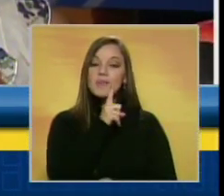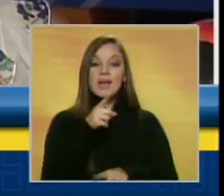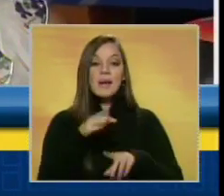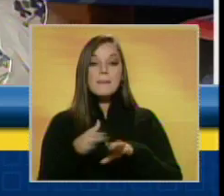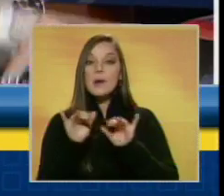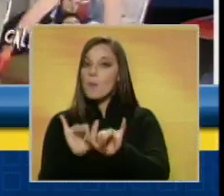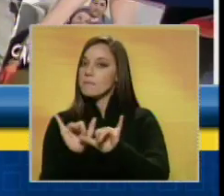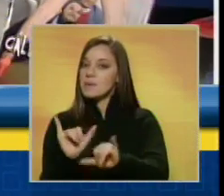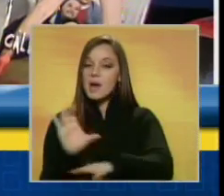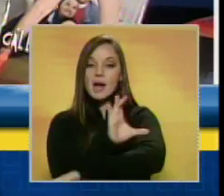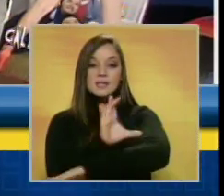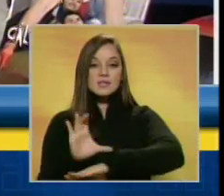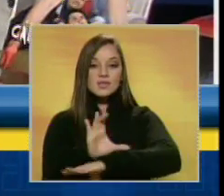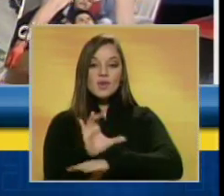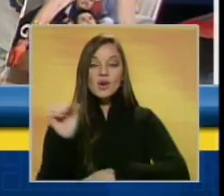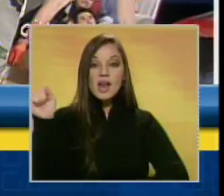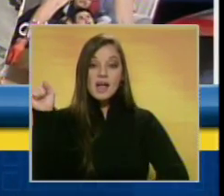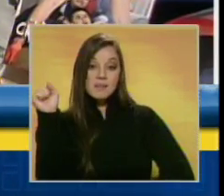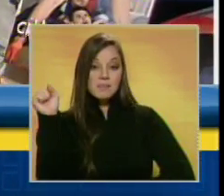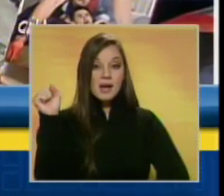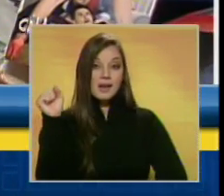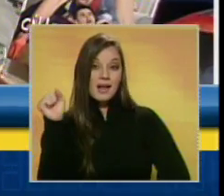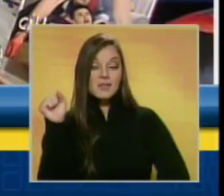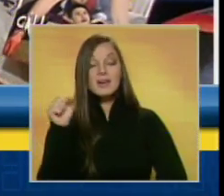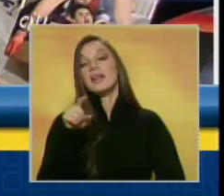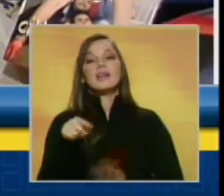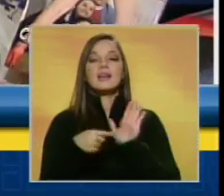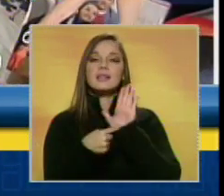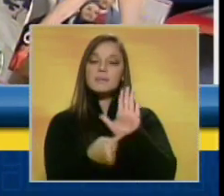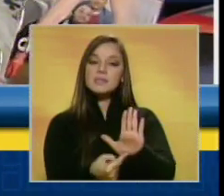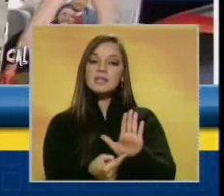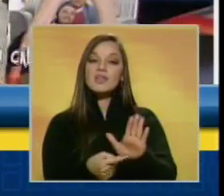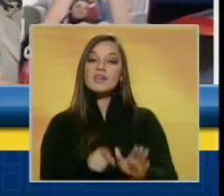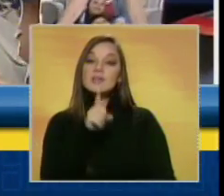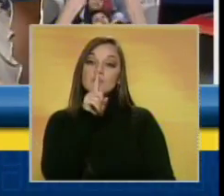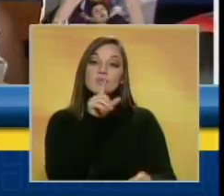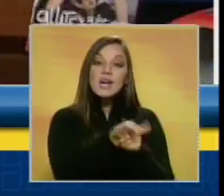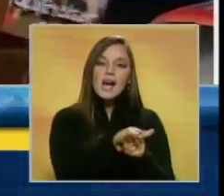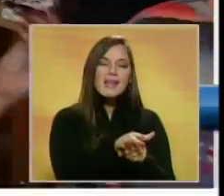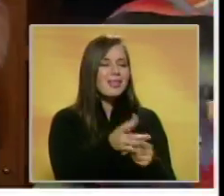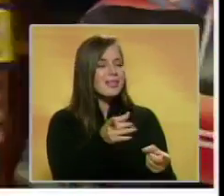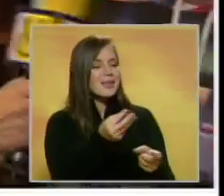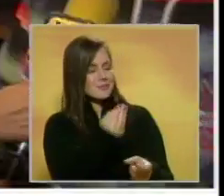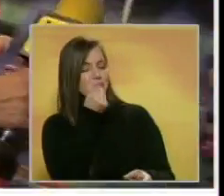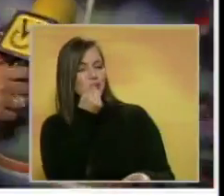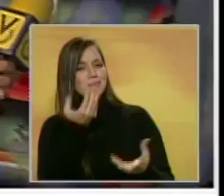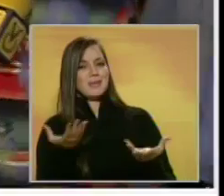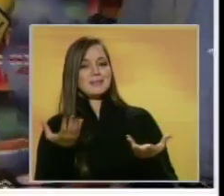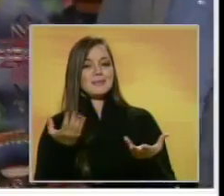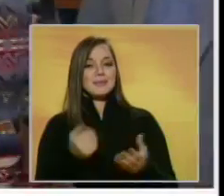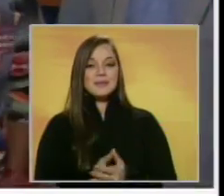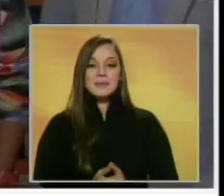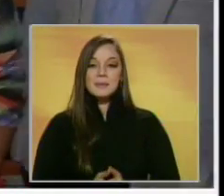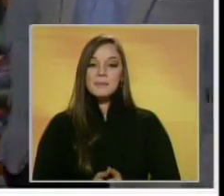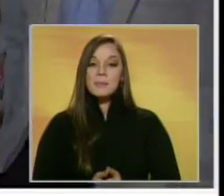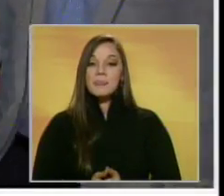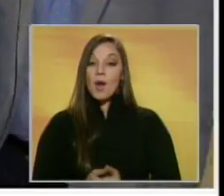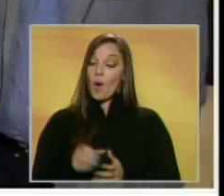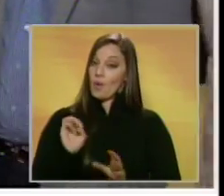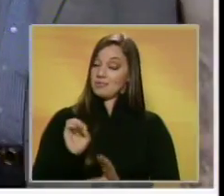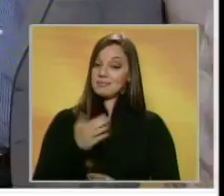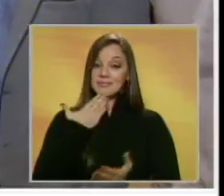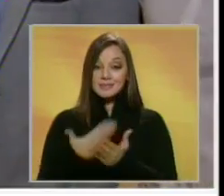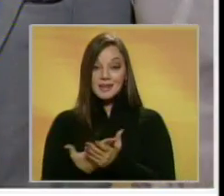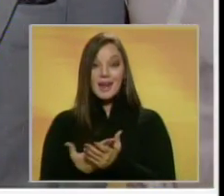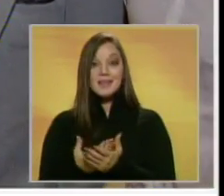supuesto bailables como este nuevo sencillo que nos están presentando que se llama Cállate y Bésame. Chicos, bienvenidos. Gracias, tremenda presentación. Sí,